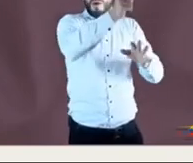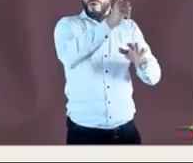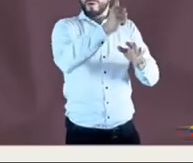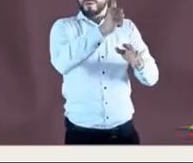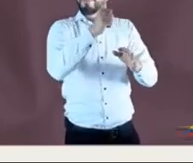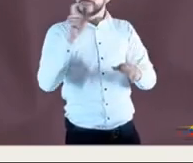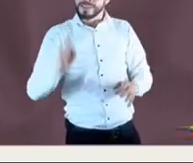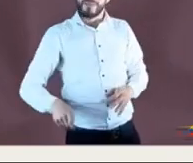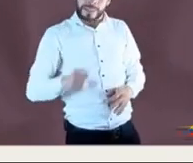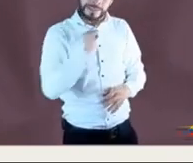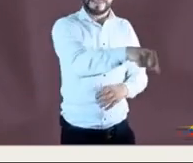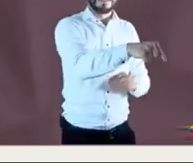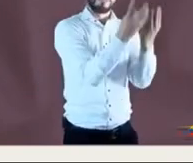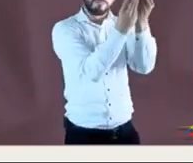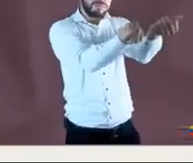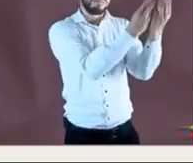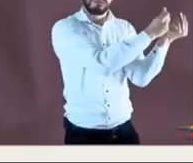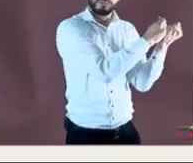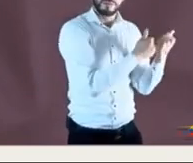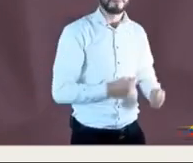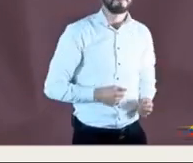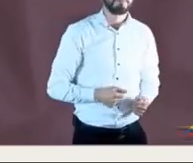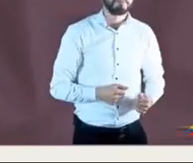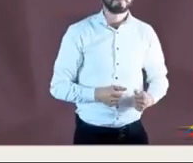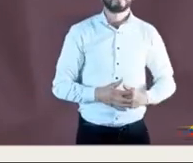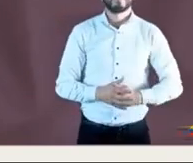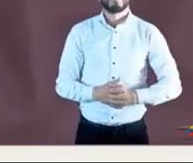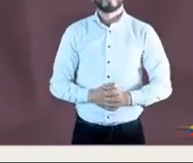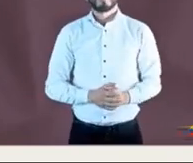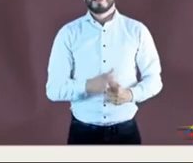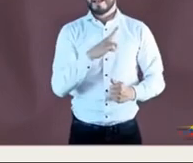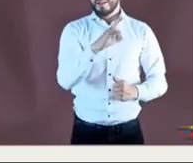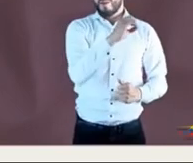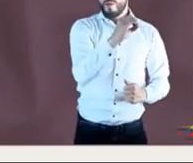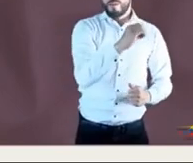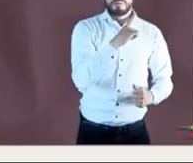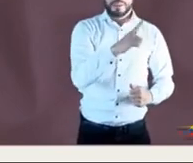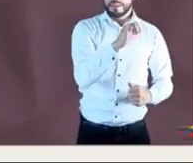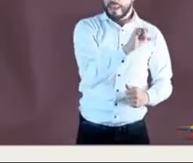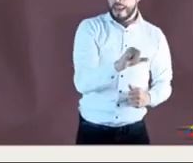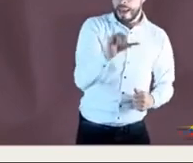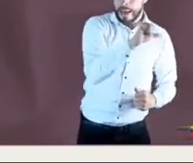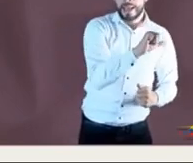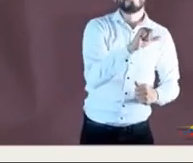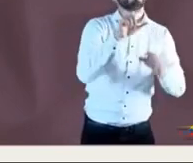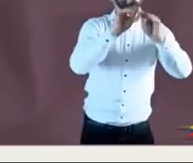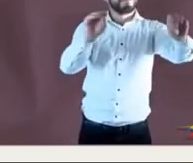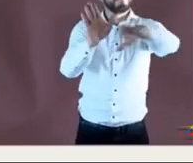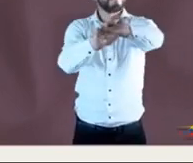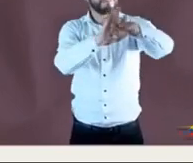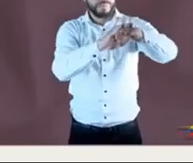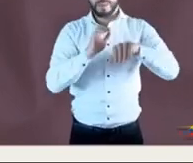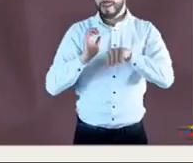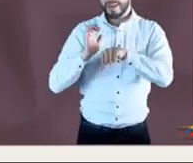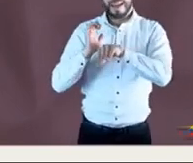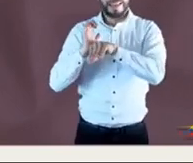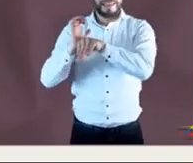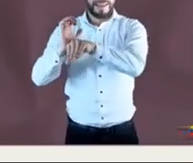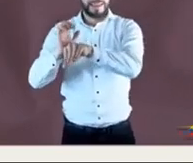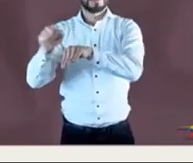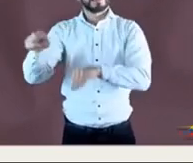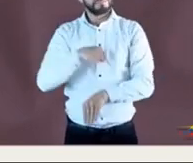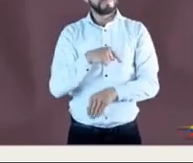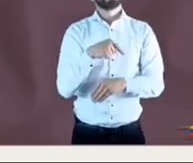Debido a los crímenes perpetrados contra los líderes y lideresas, llamamos a las autoridades competentes a fortalecer las medidas adoptadas